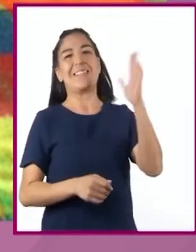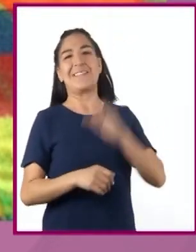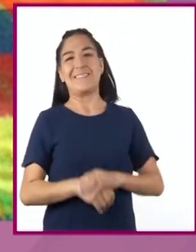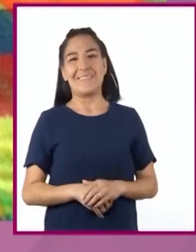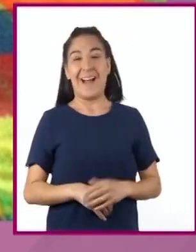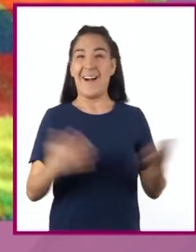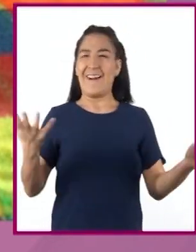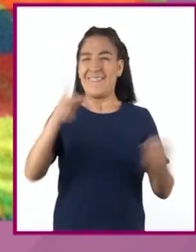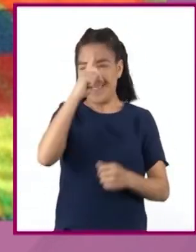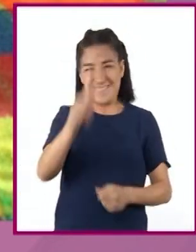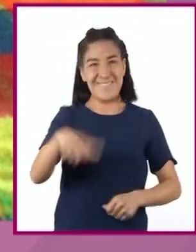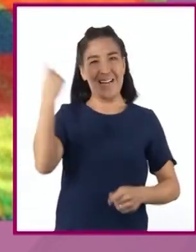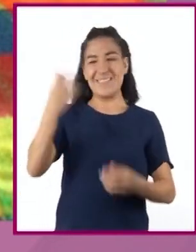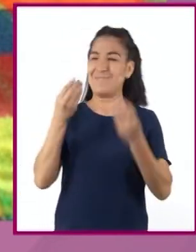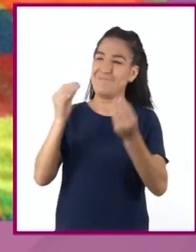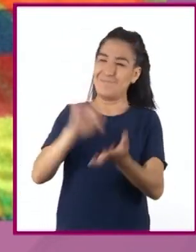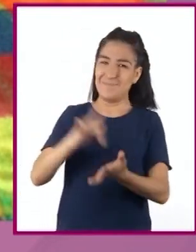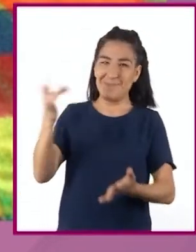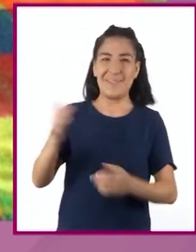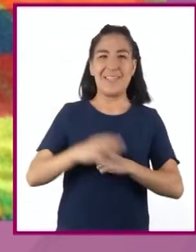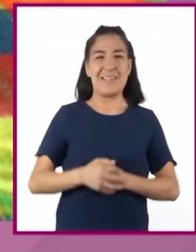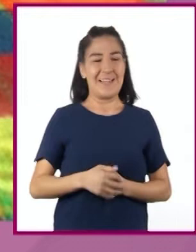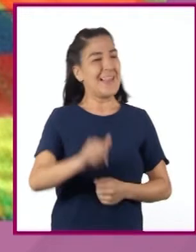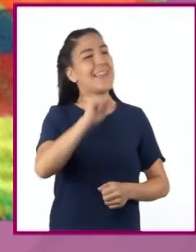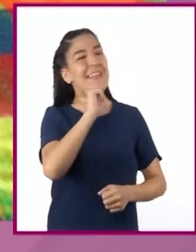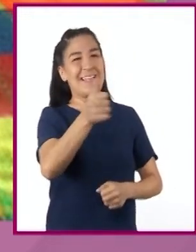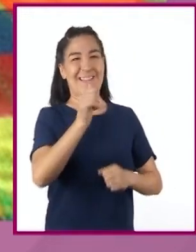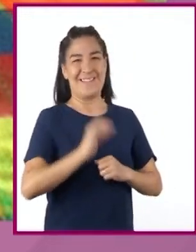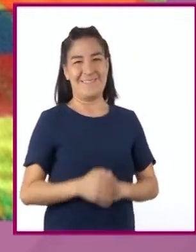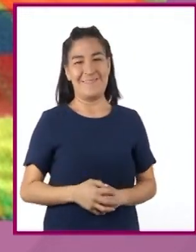¡Ay, qué fácil! Muchas gracias. De nada.